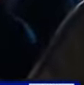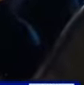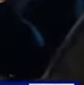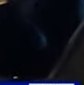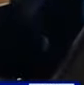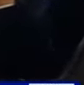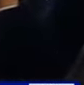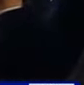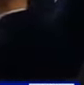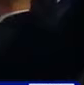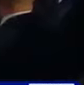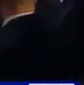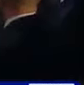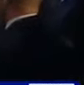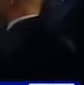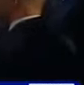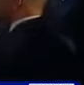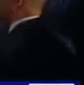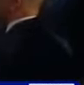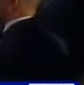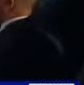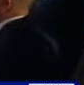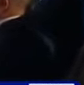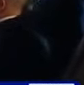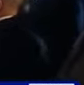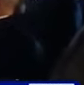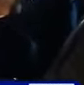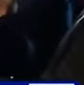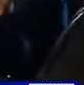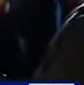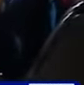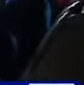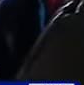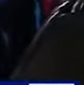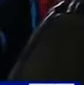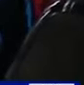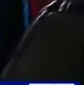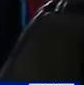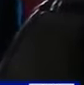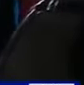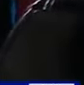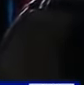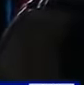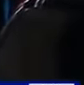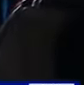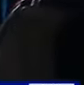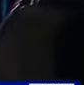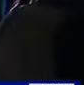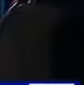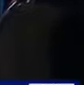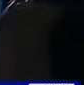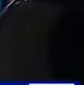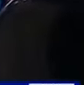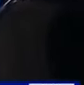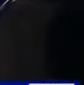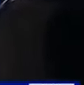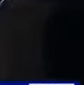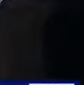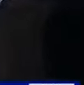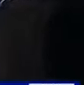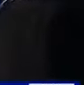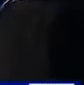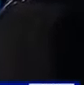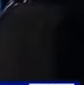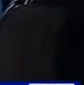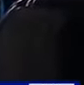se destituyó al secretario de Trabajo Omar Yassin culpándolo de lo ocurrido. Tal despido es causado por el escándalo político que estalló